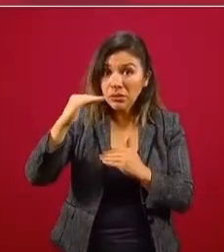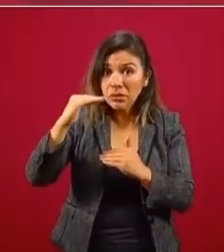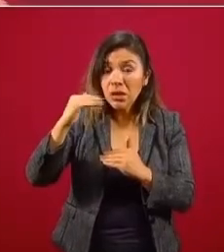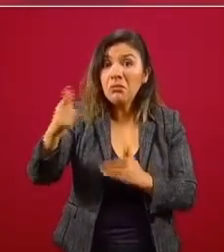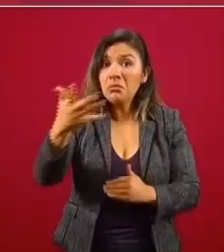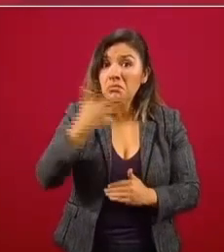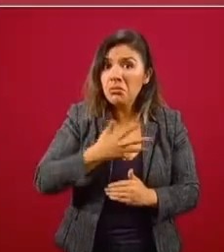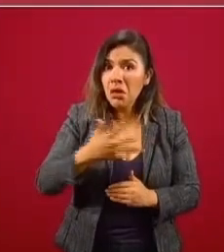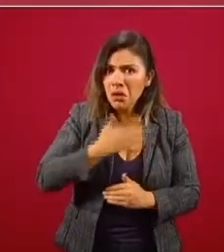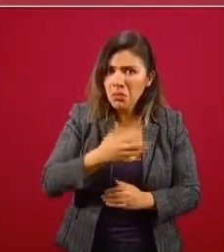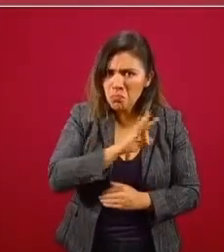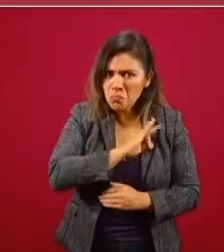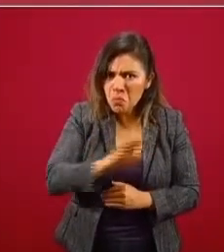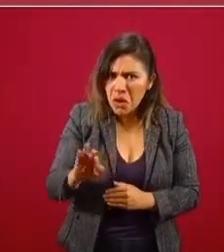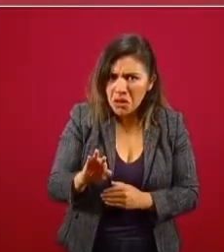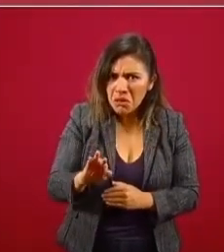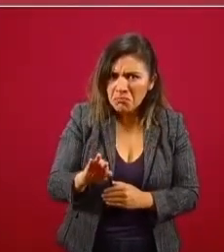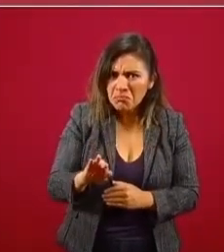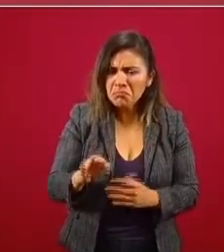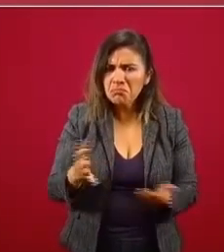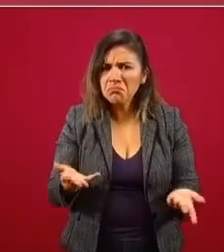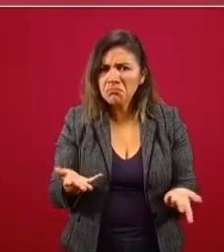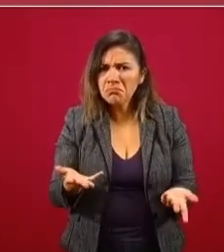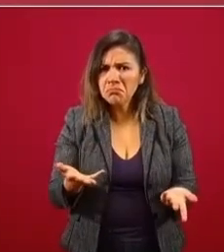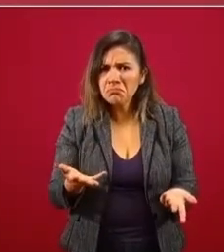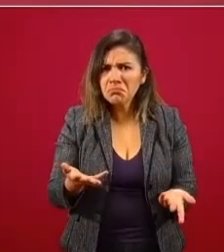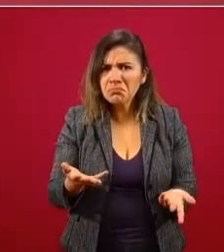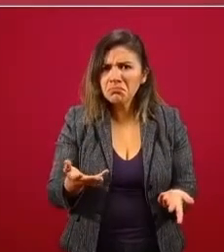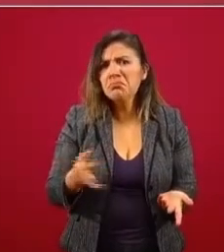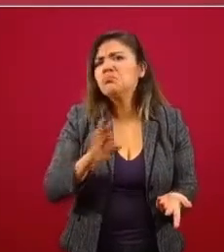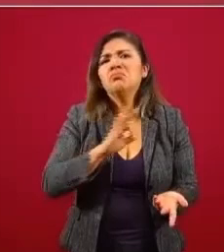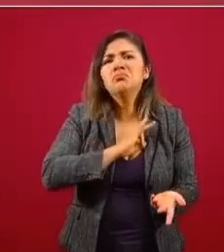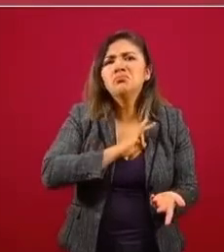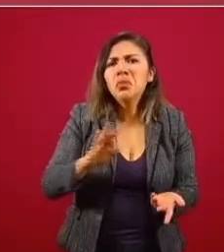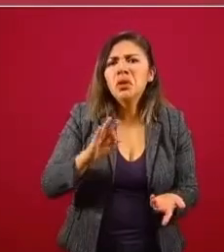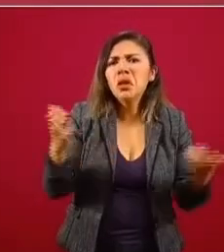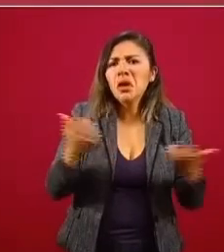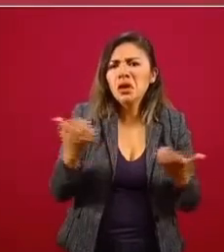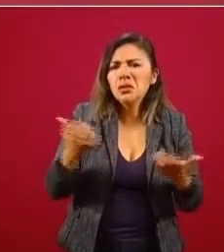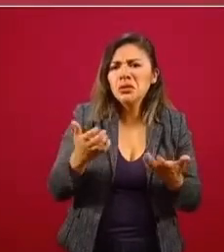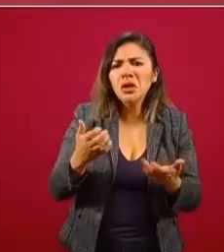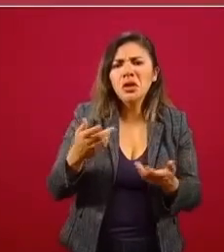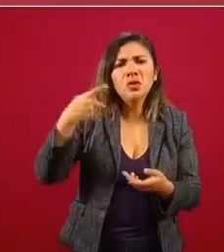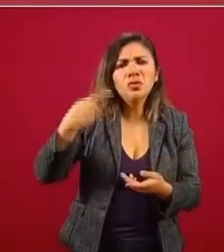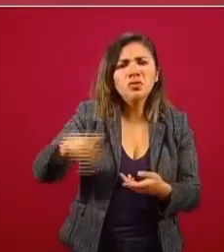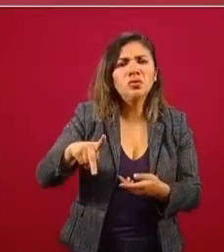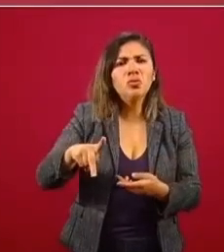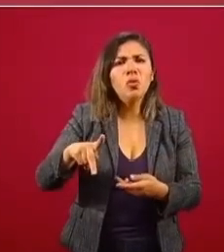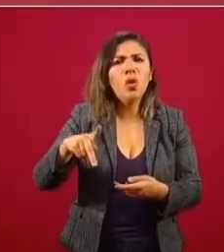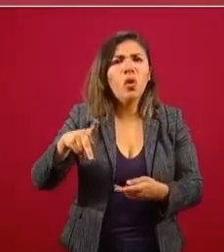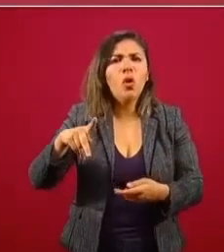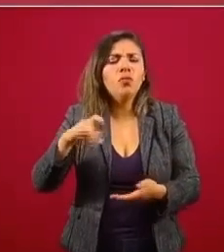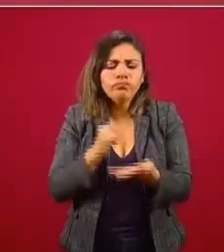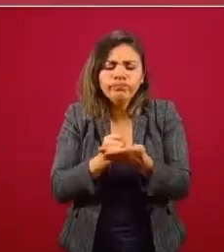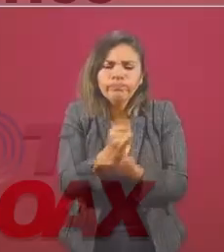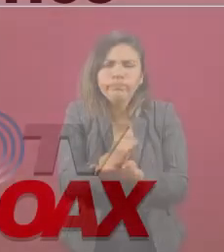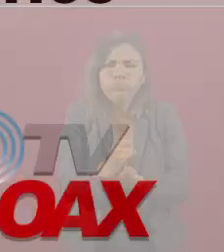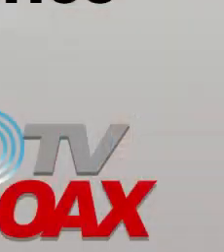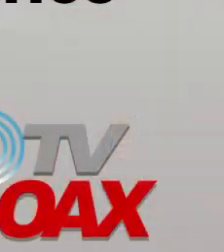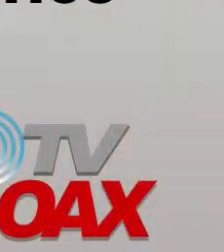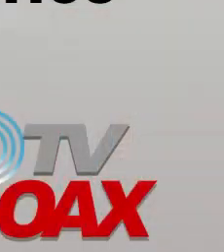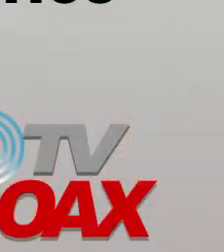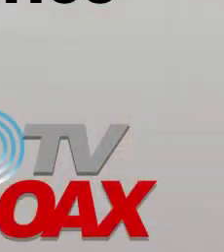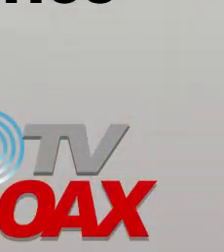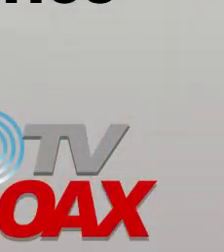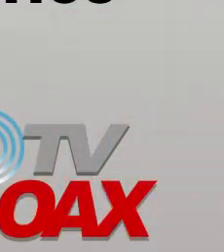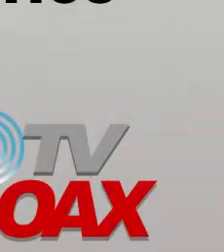y tiene capacidad para auto gobernarse auto